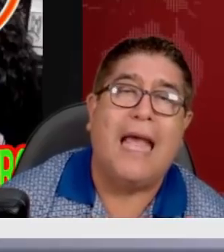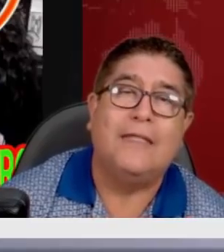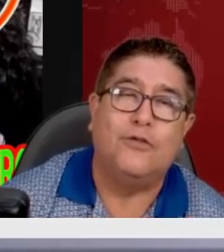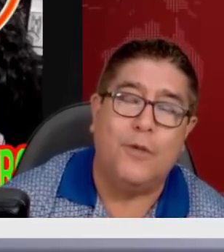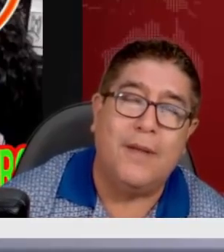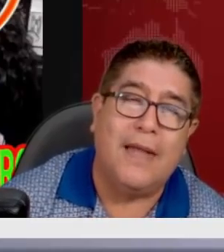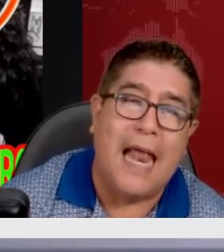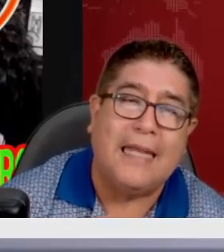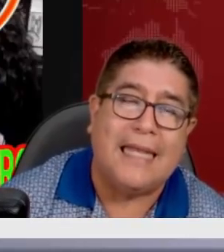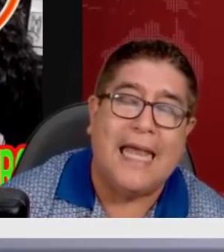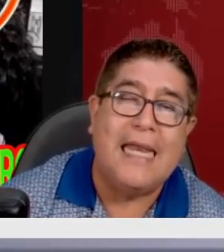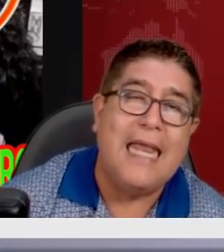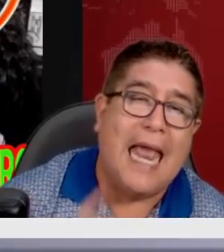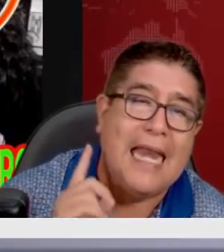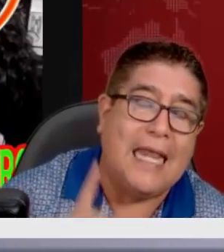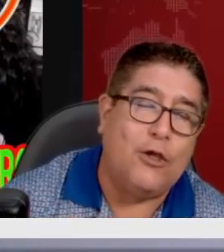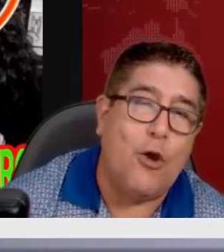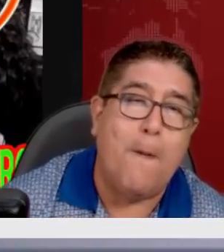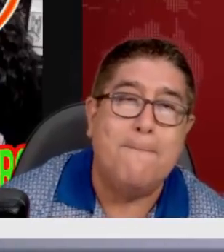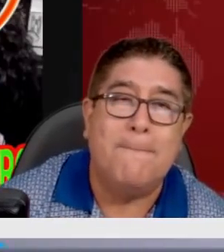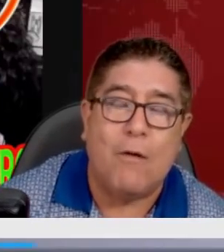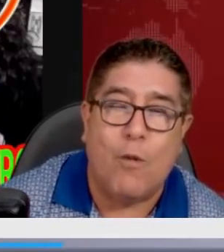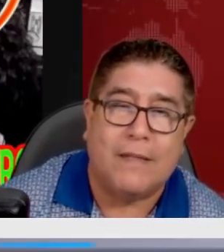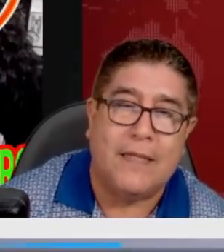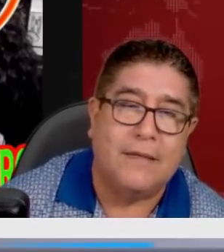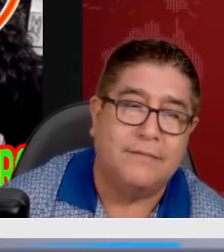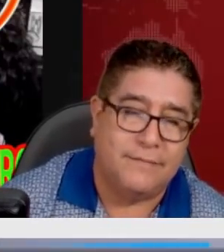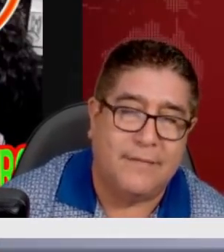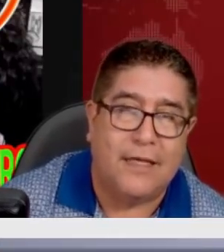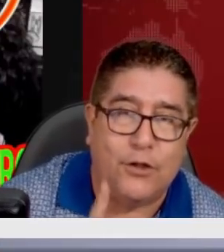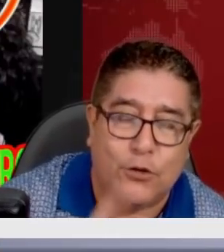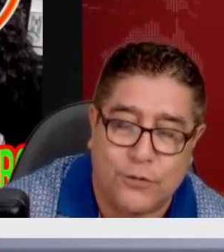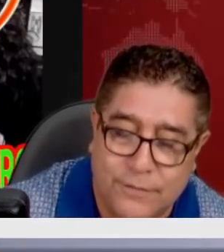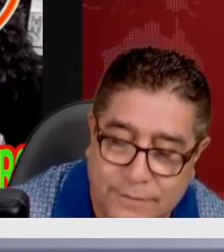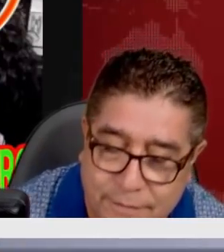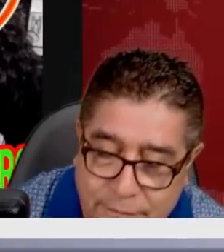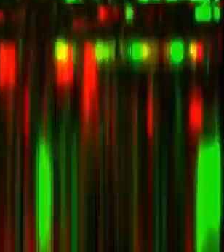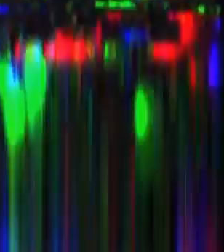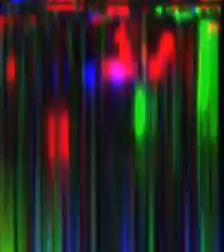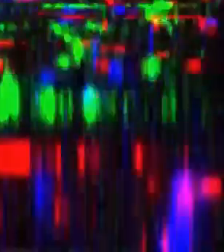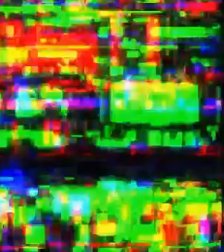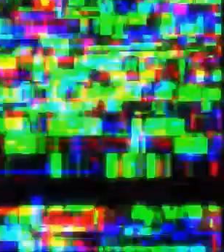invito a que se suscriban al canal Legión Vanguardia. Adiós.